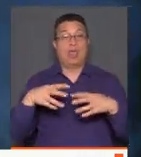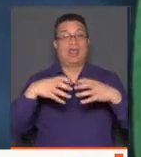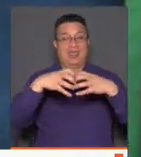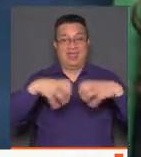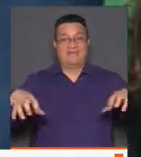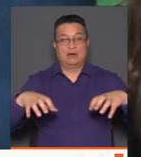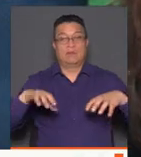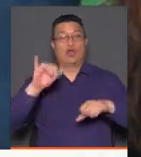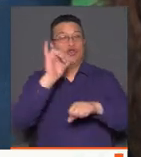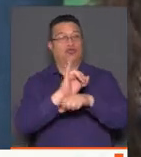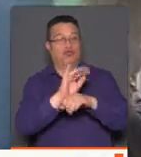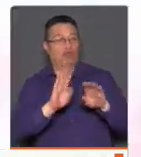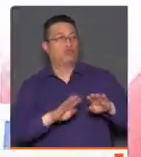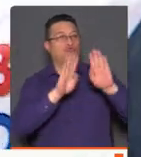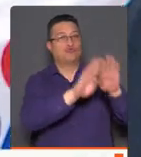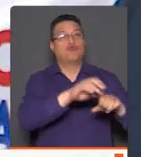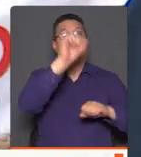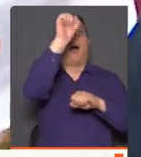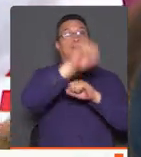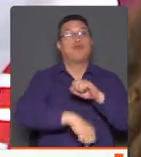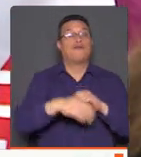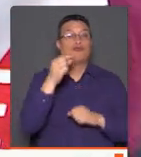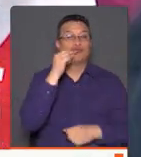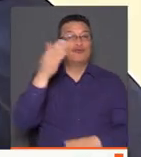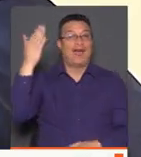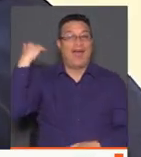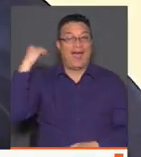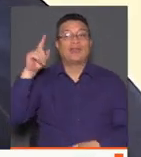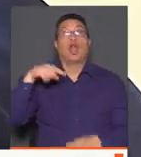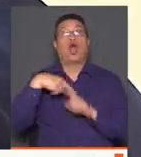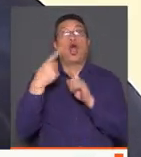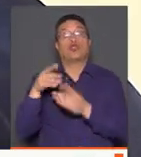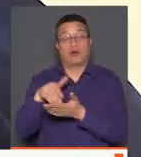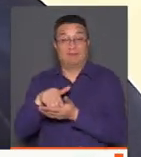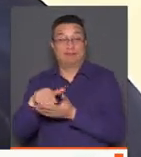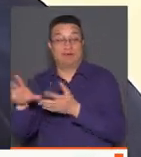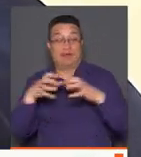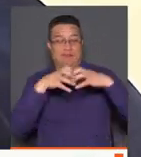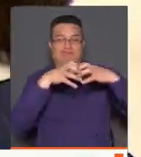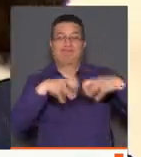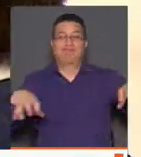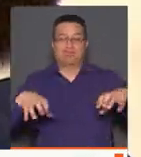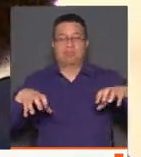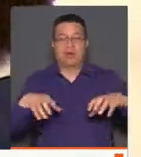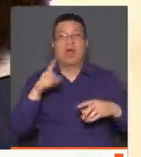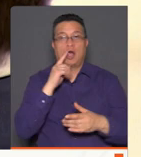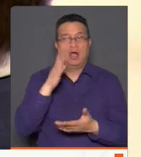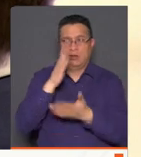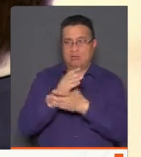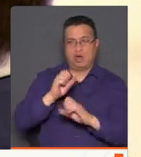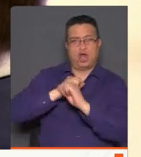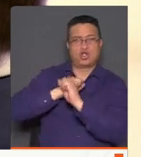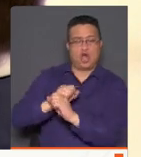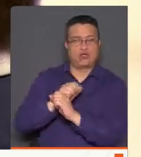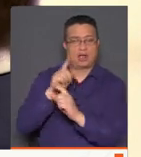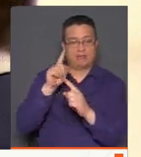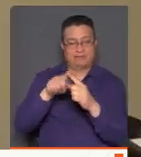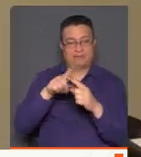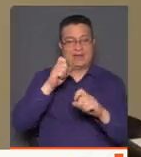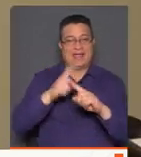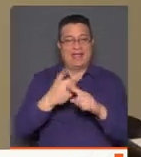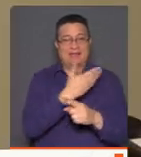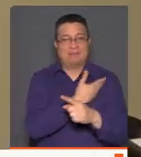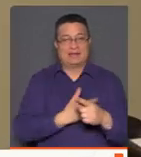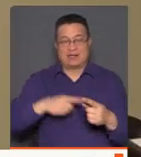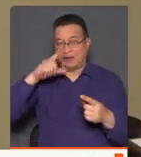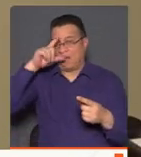institucional que respaldó el apruebo en el plebiscito y quienes estuvieron por el rechazo, lo que originó un proceso disciplinario en contra de, entre otros, el expresidente Eduardo